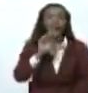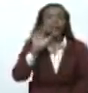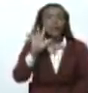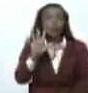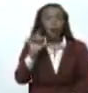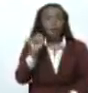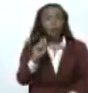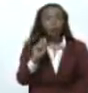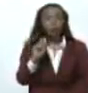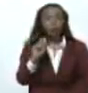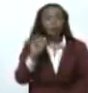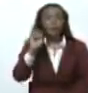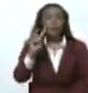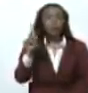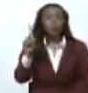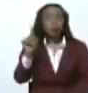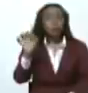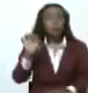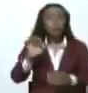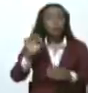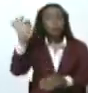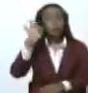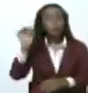45.91% del total.